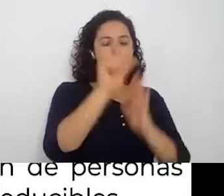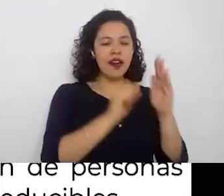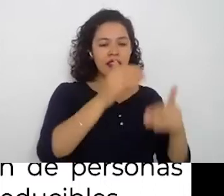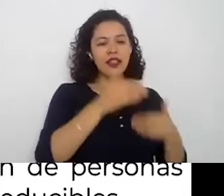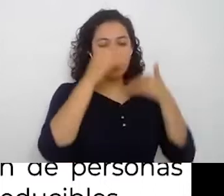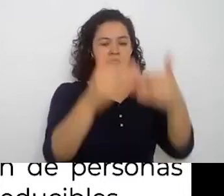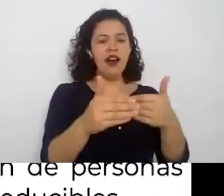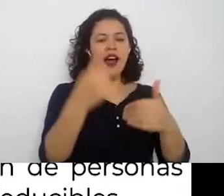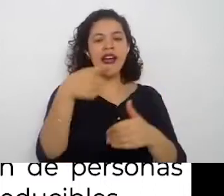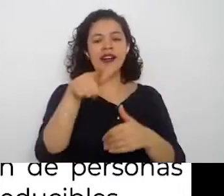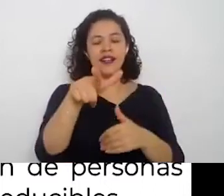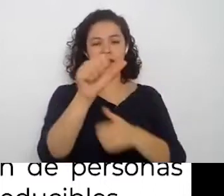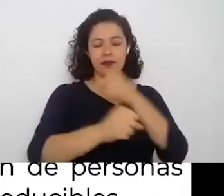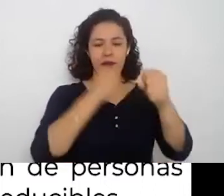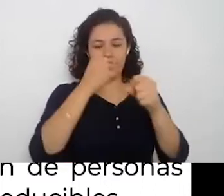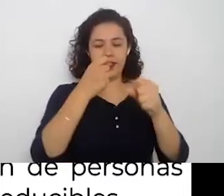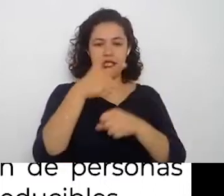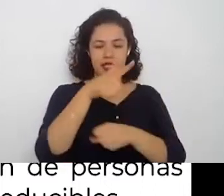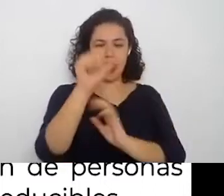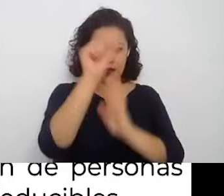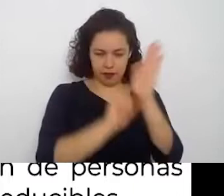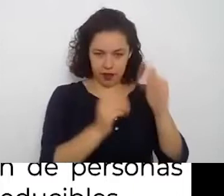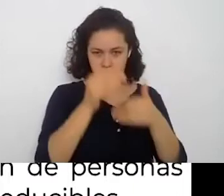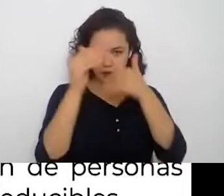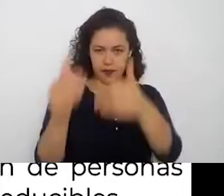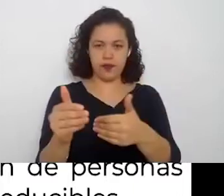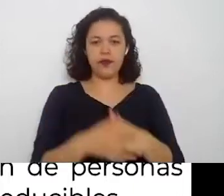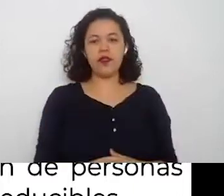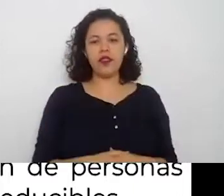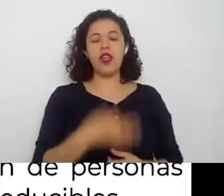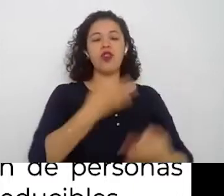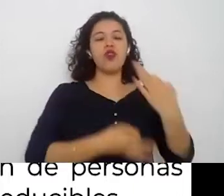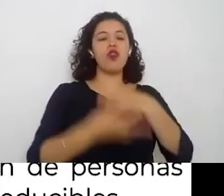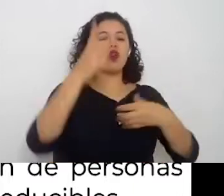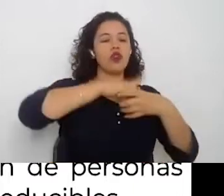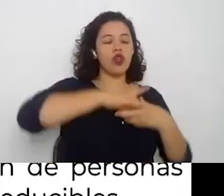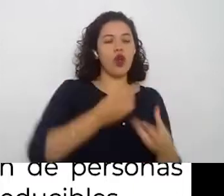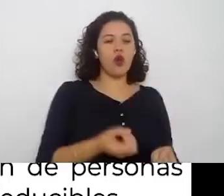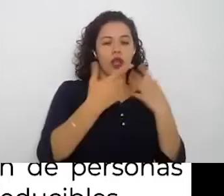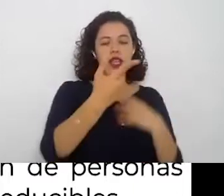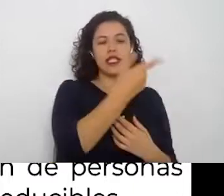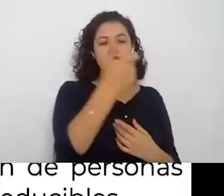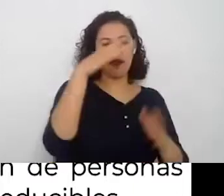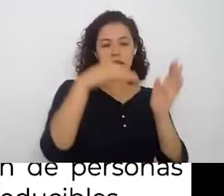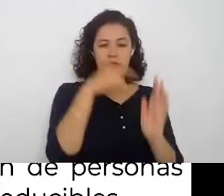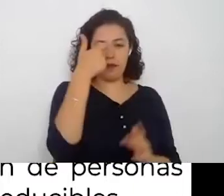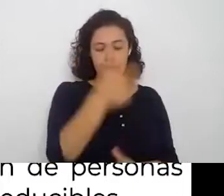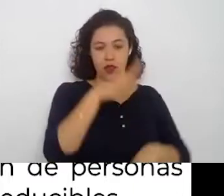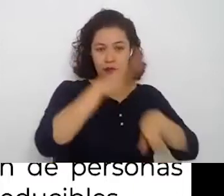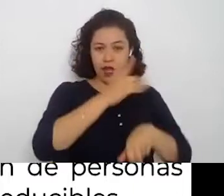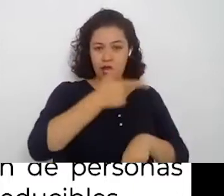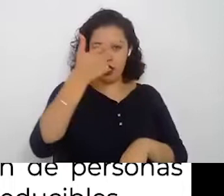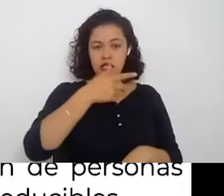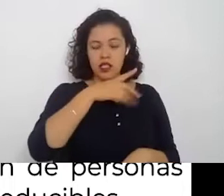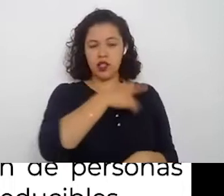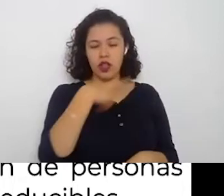las operaciones de donativos, todos los donativos nacionales y extranjeros mayores a 100,000 pesos. Sí, si tú